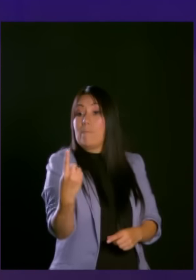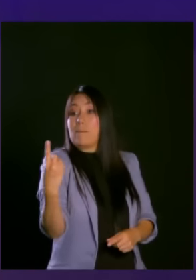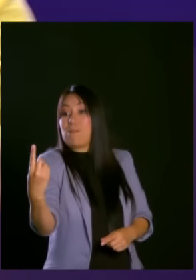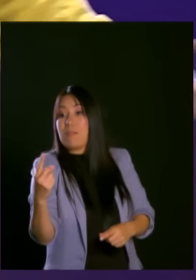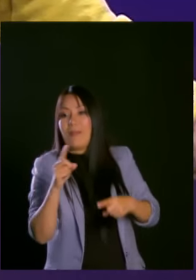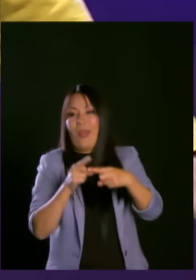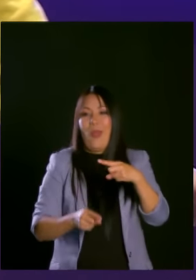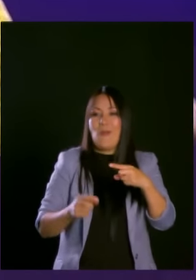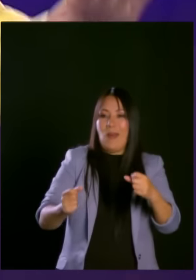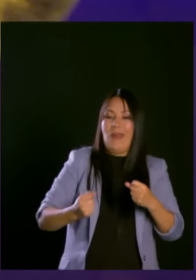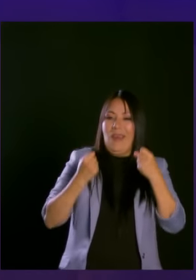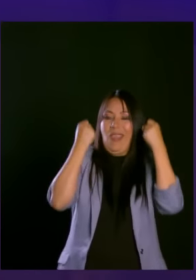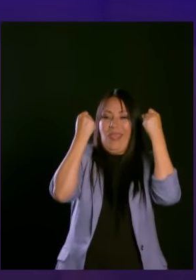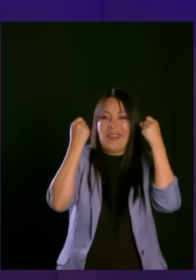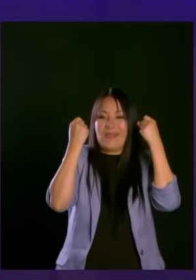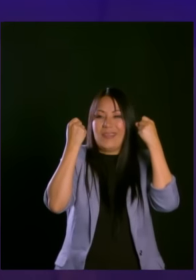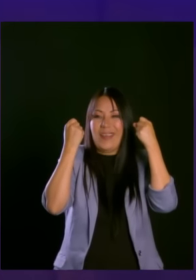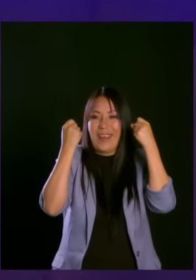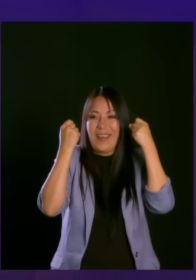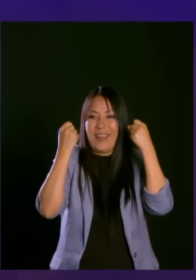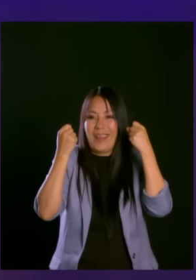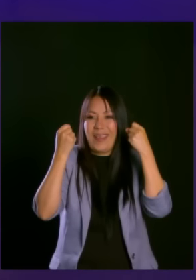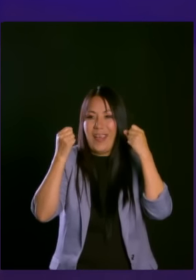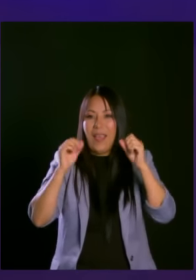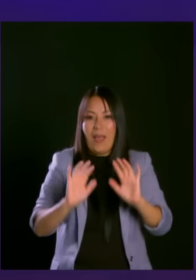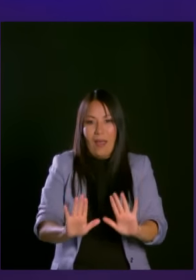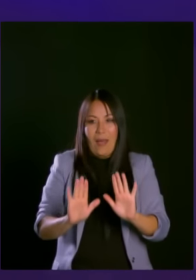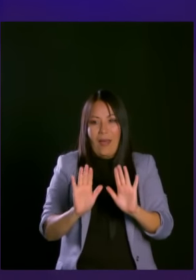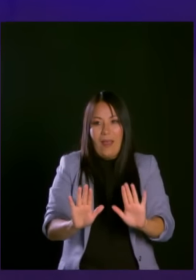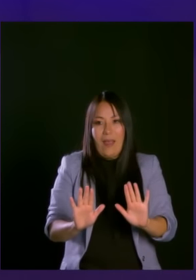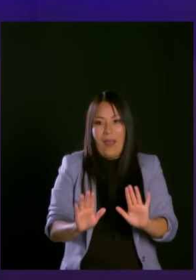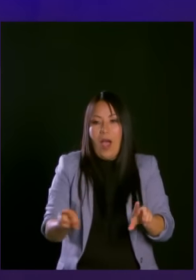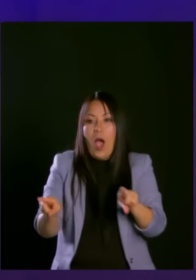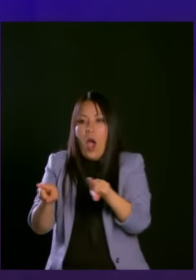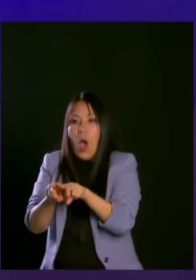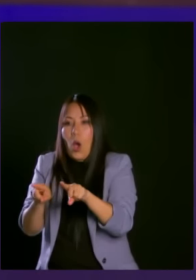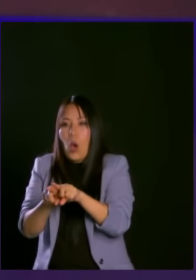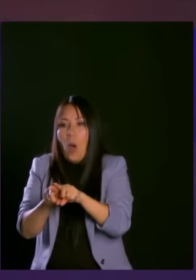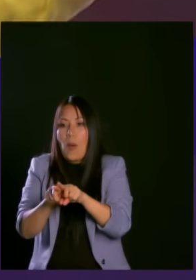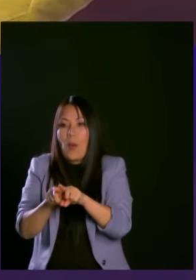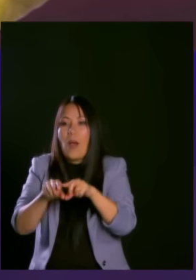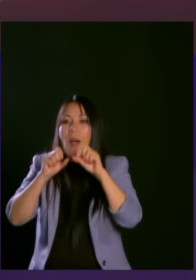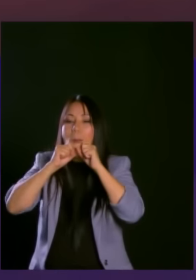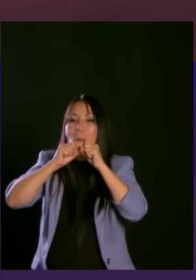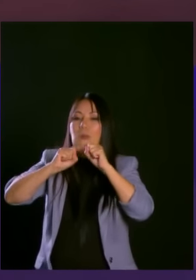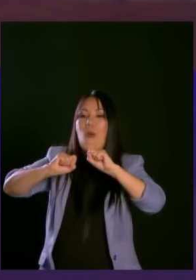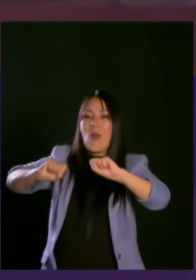Como estuve con Moisés, uf, ahí póngale pausa a la película, por favor. Y yo empiezo a imaginar a Moisés